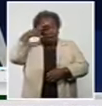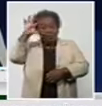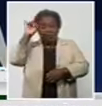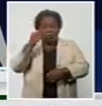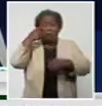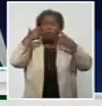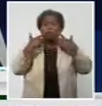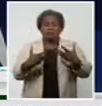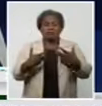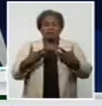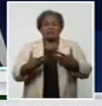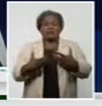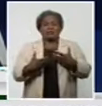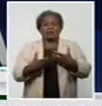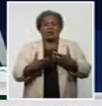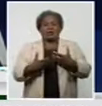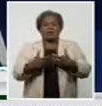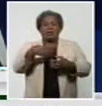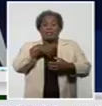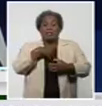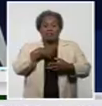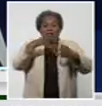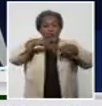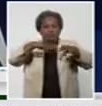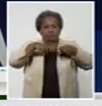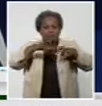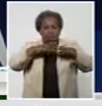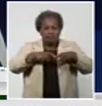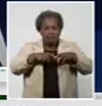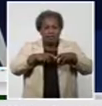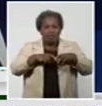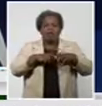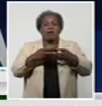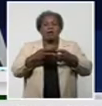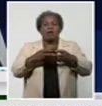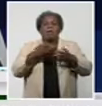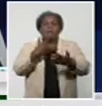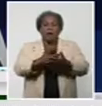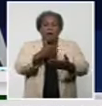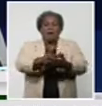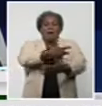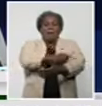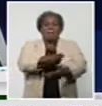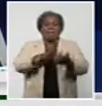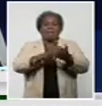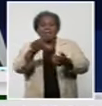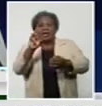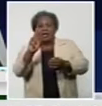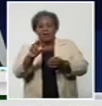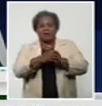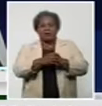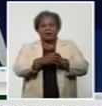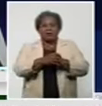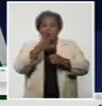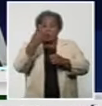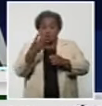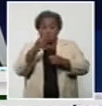importancia de estudiar el mayor número posible de personas en contacto con uno que ya se